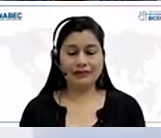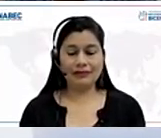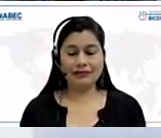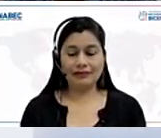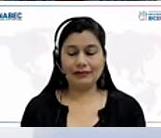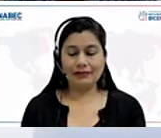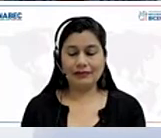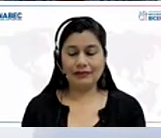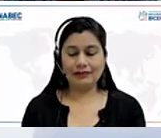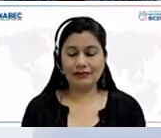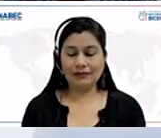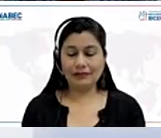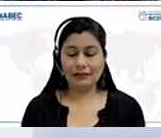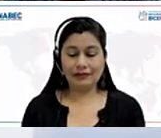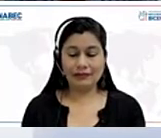en inglés.